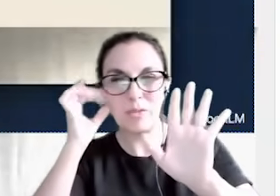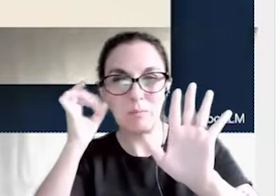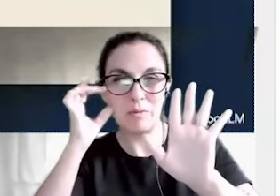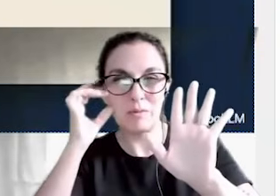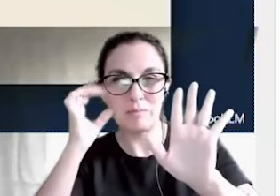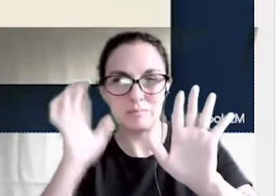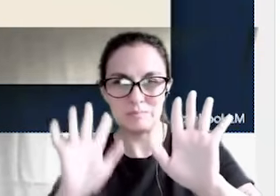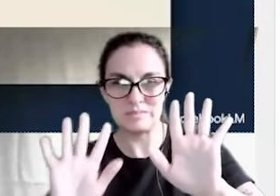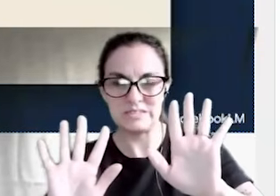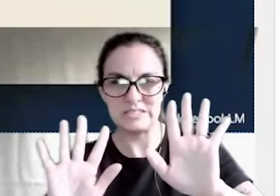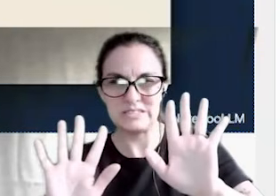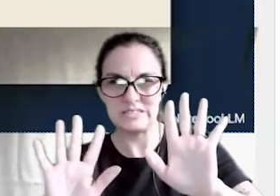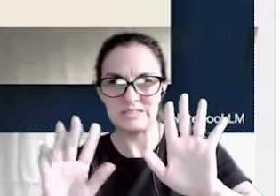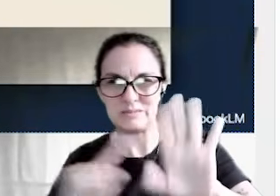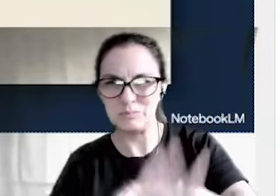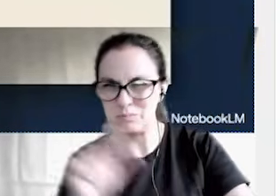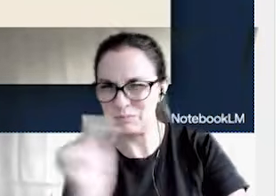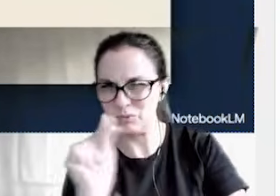acá,